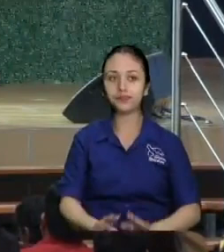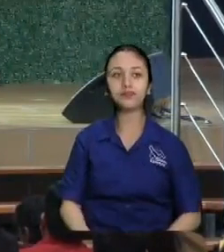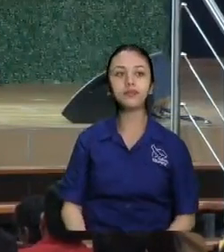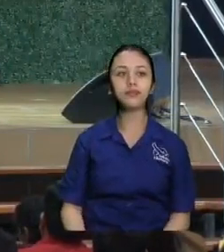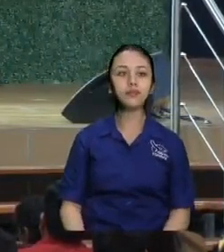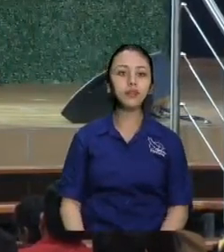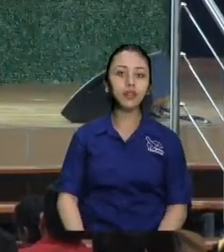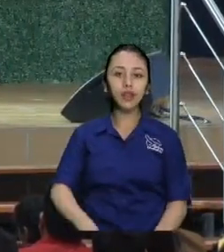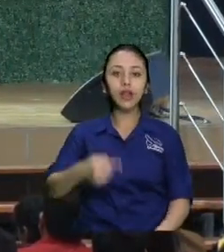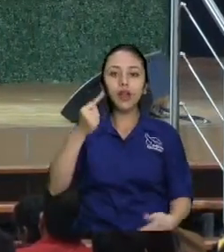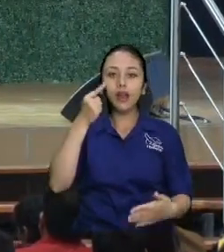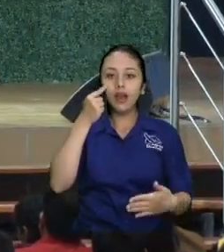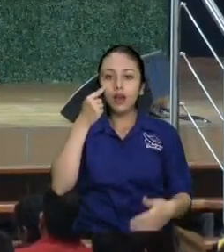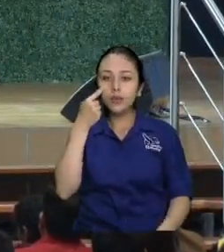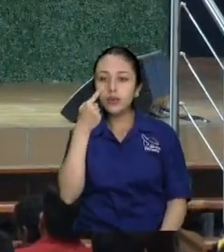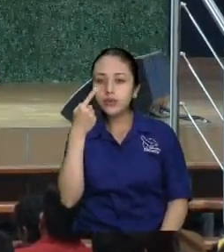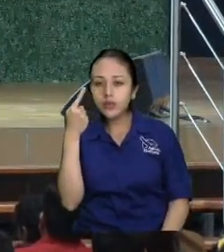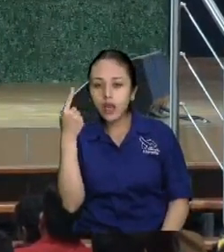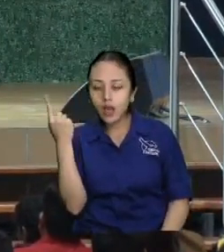mano.